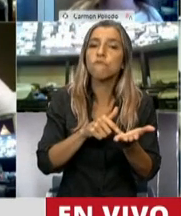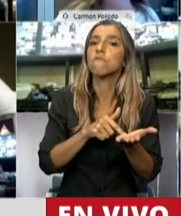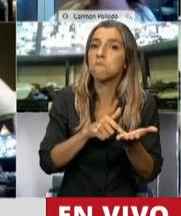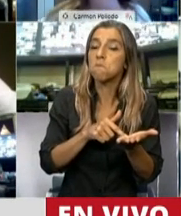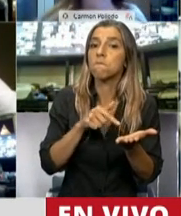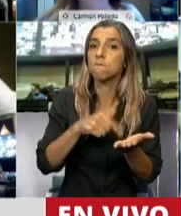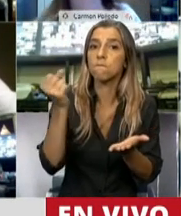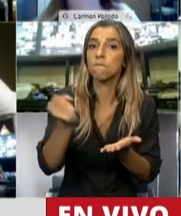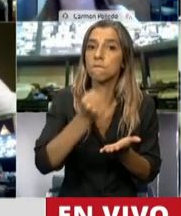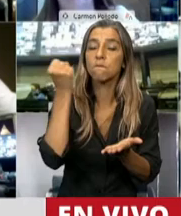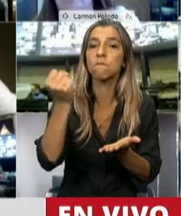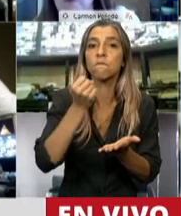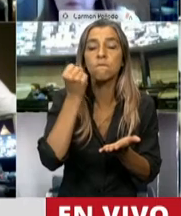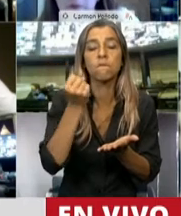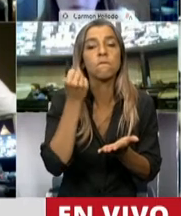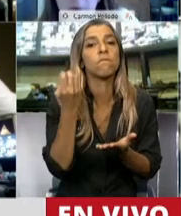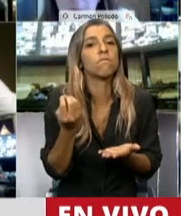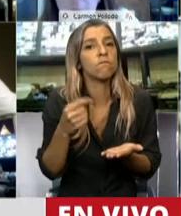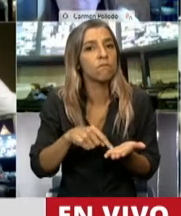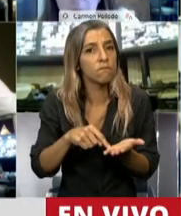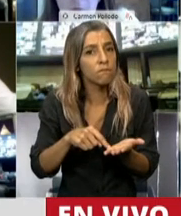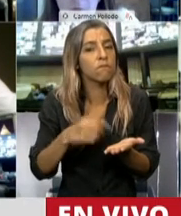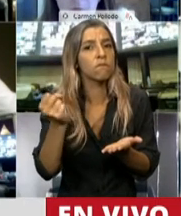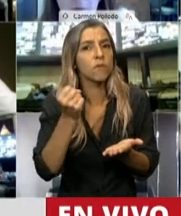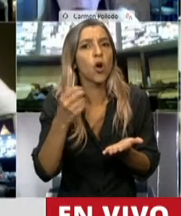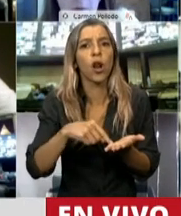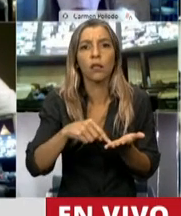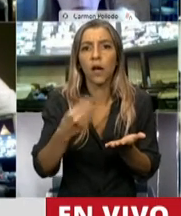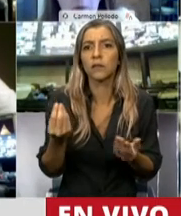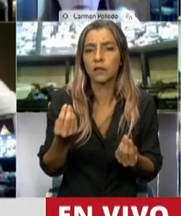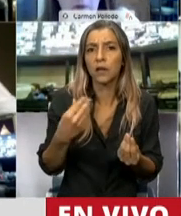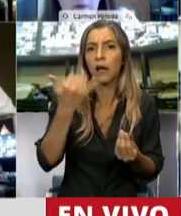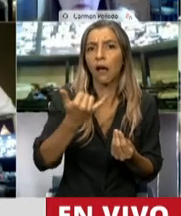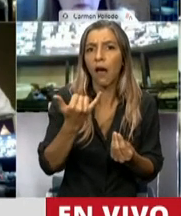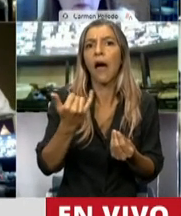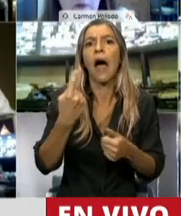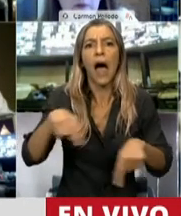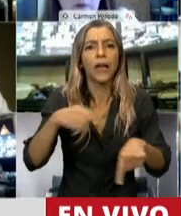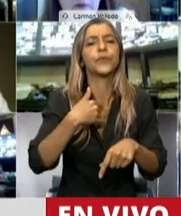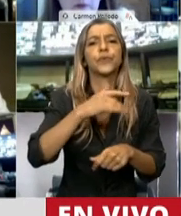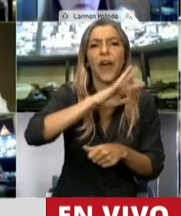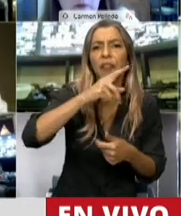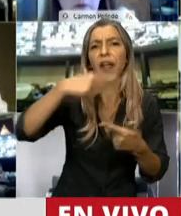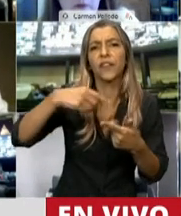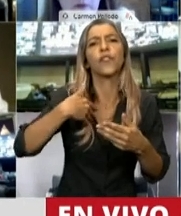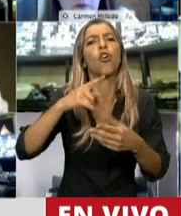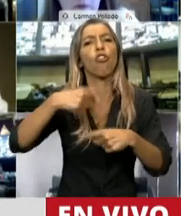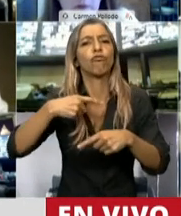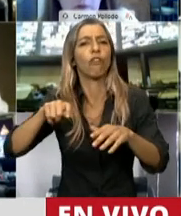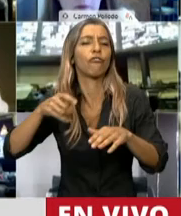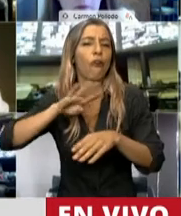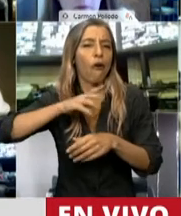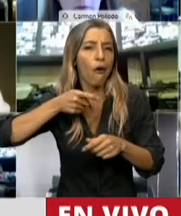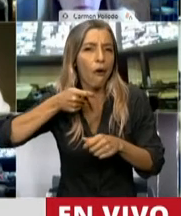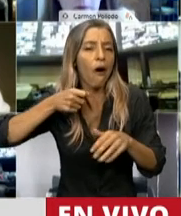enorme se trata de prohibir el desistimiento en los casos de delitos de trascendencia pública crimen organizado o que hayan intervenido funcionarios